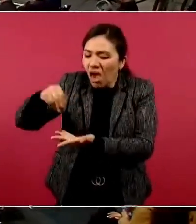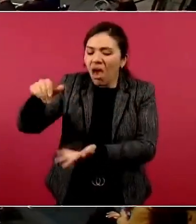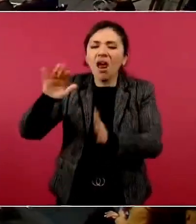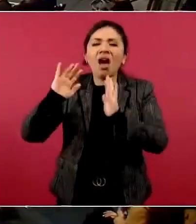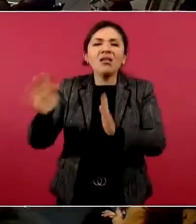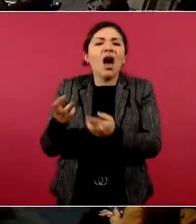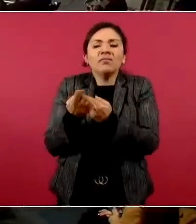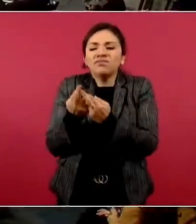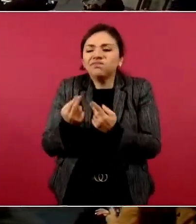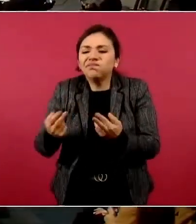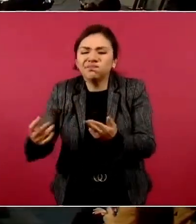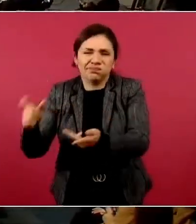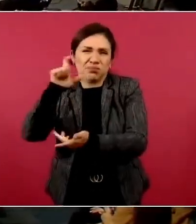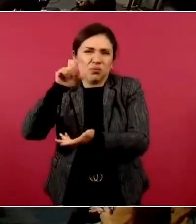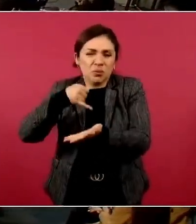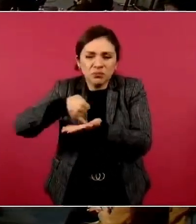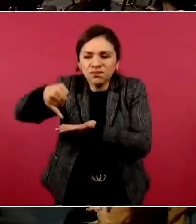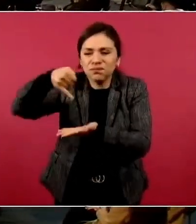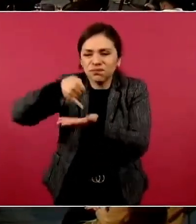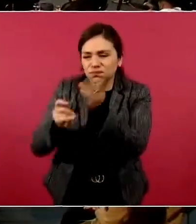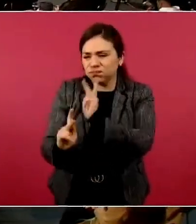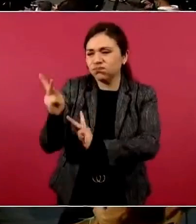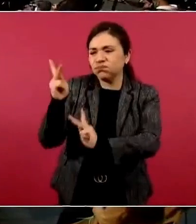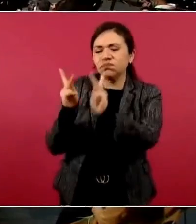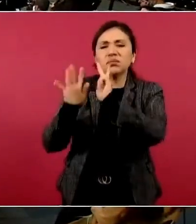agricultura, por la